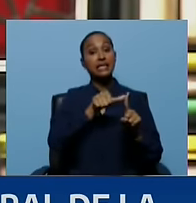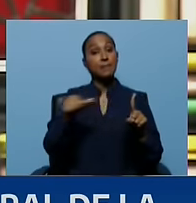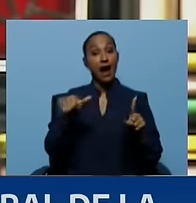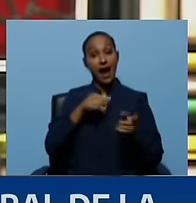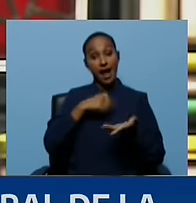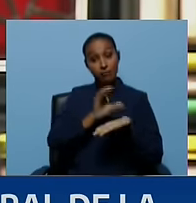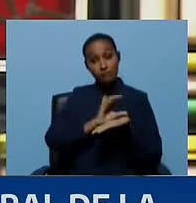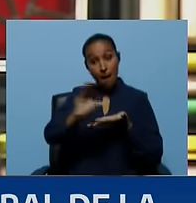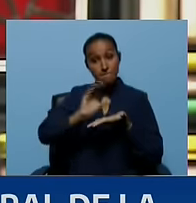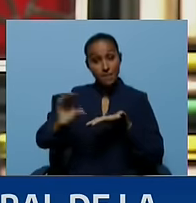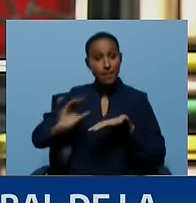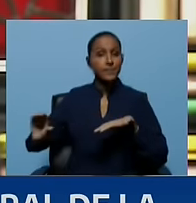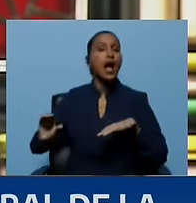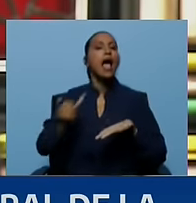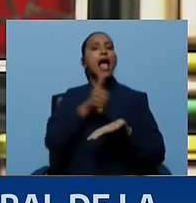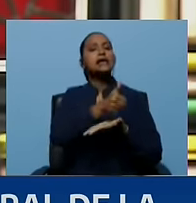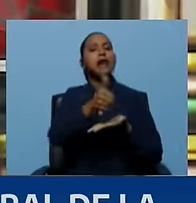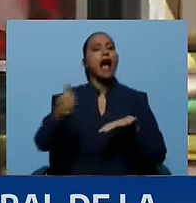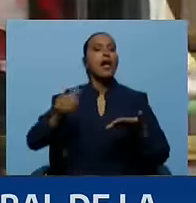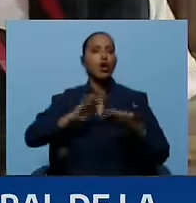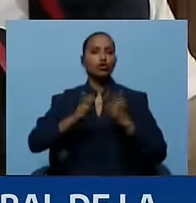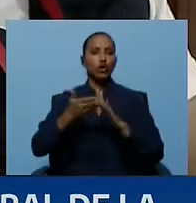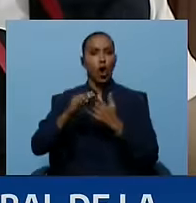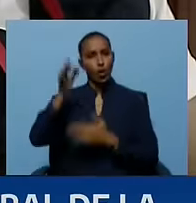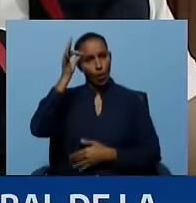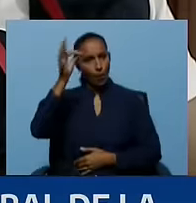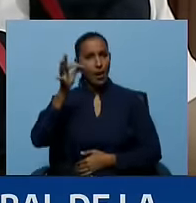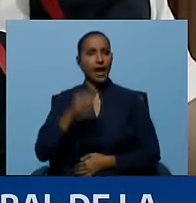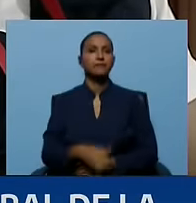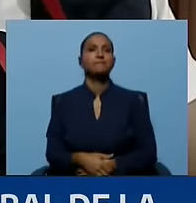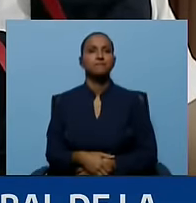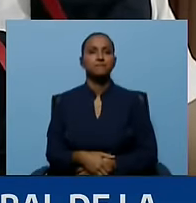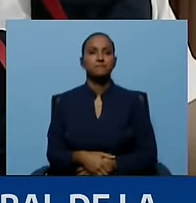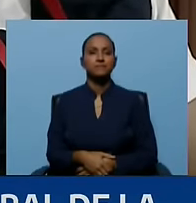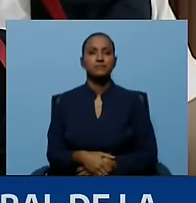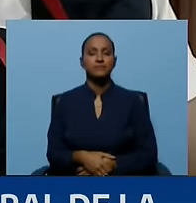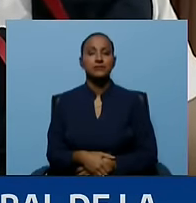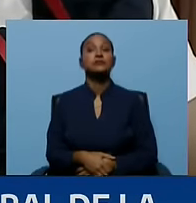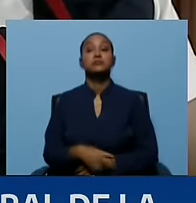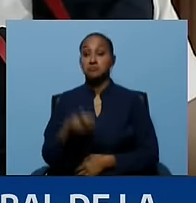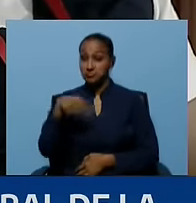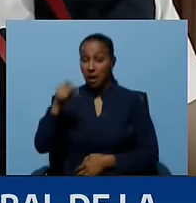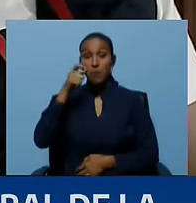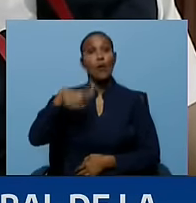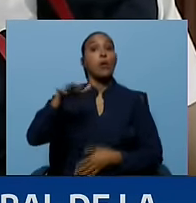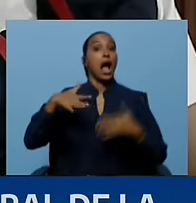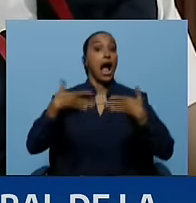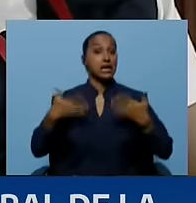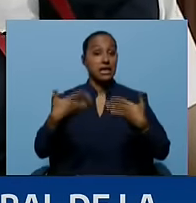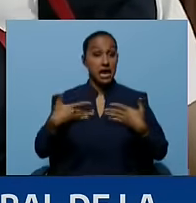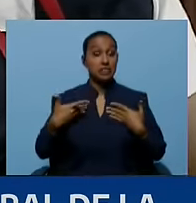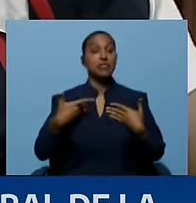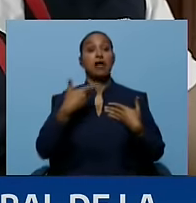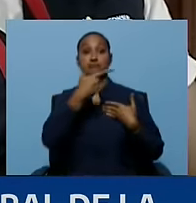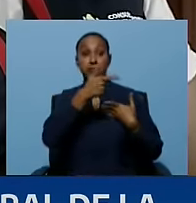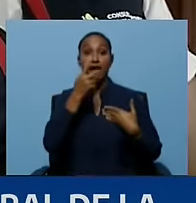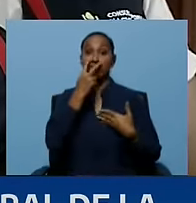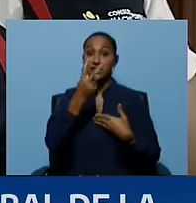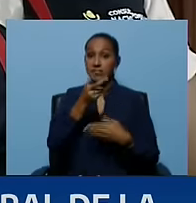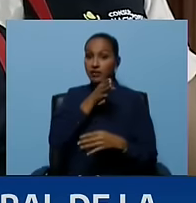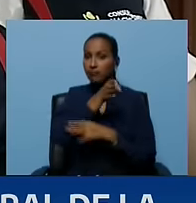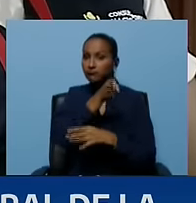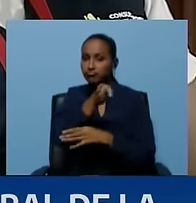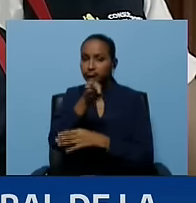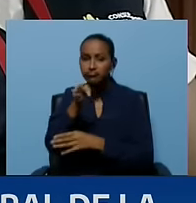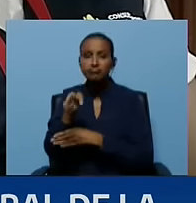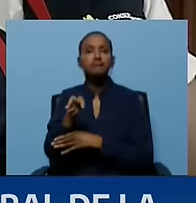las alocuciones que usted está haciendo. Le pareció muy bien las visitas que usted hizo la semana pasada a territorios comunales. Y déjeme